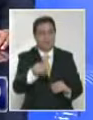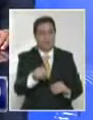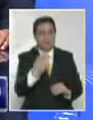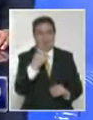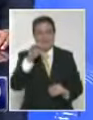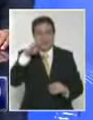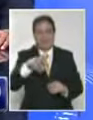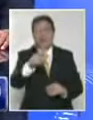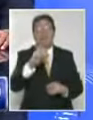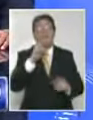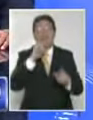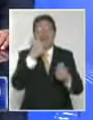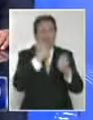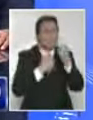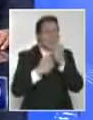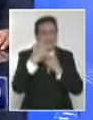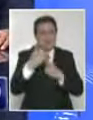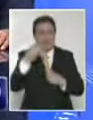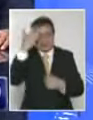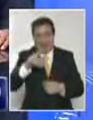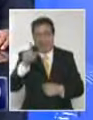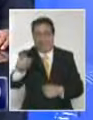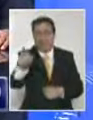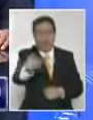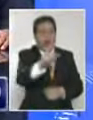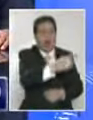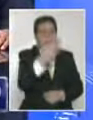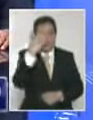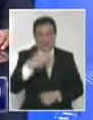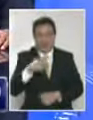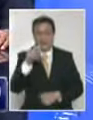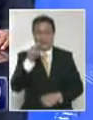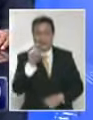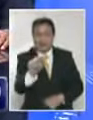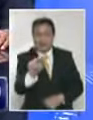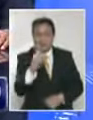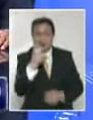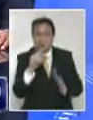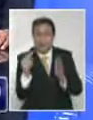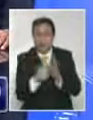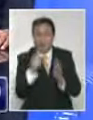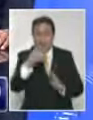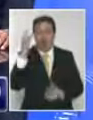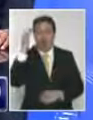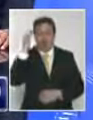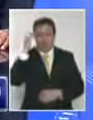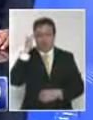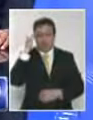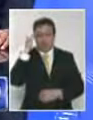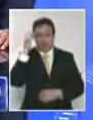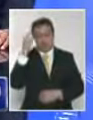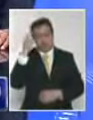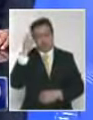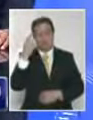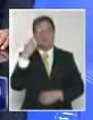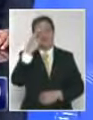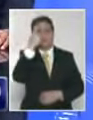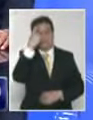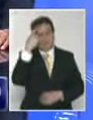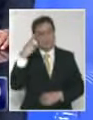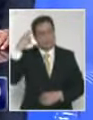que hizo y lo que no hizo. En lo que estuvo y en lo que no estuvo. Y esa cosa la conciencia finalmente es lo que a uno... Ya, tú hablas de